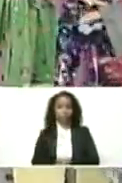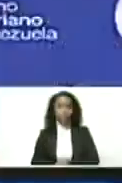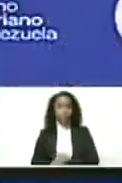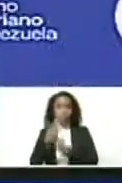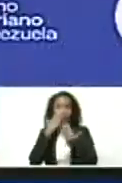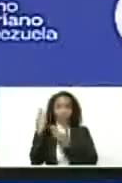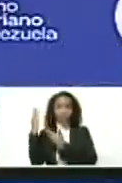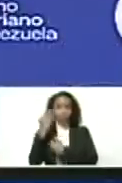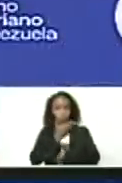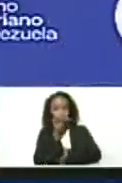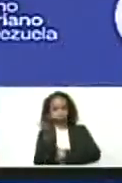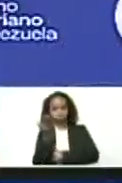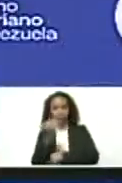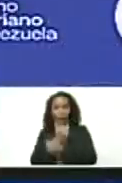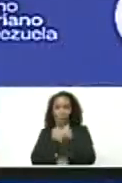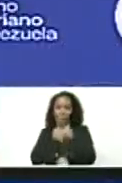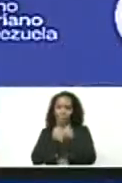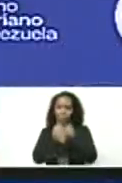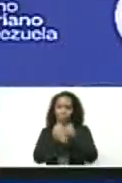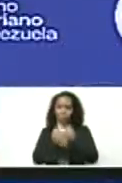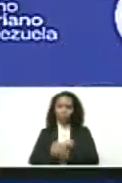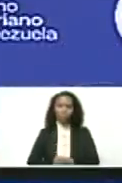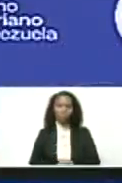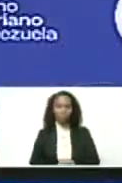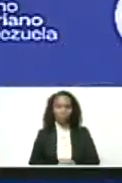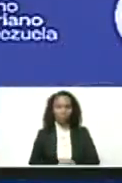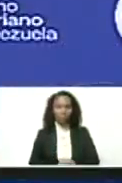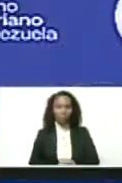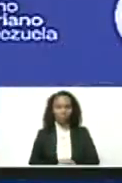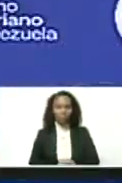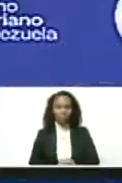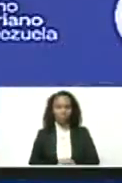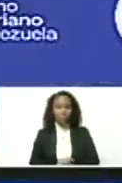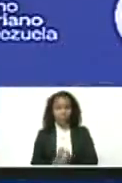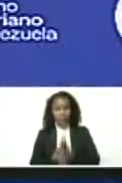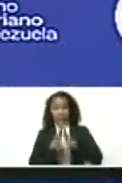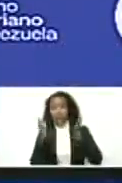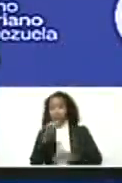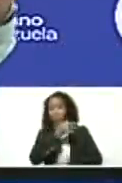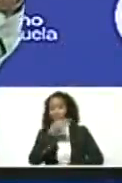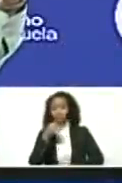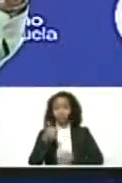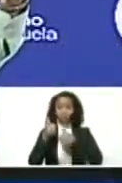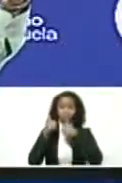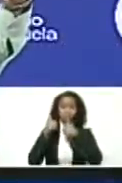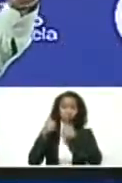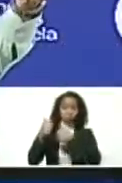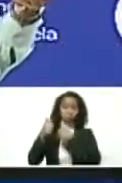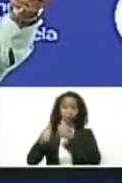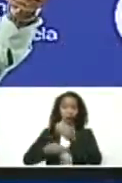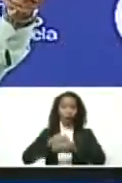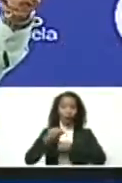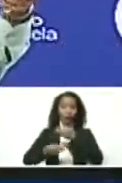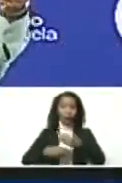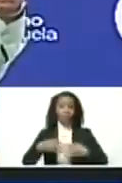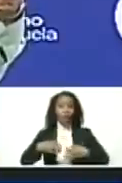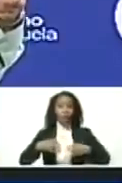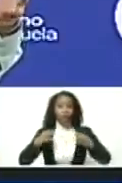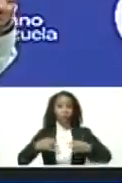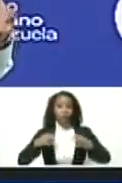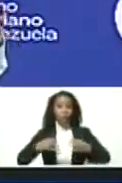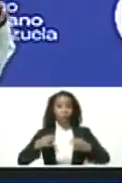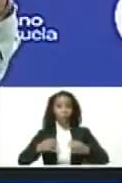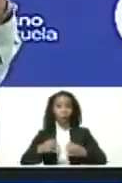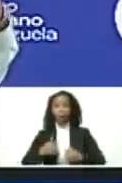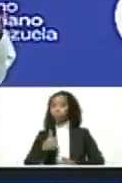fíjense ustedes, con hecho amor. Y sí, con, señor. Y con gran calidad hacen una ropa,